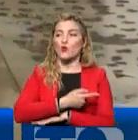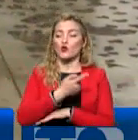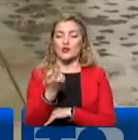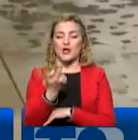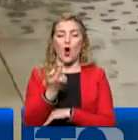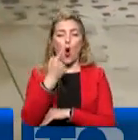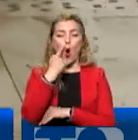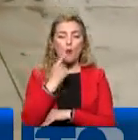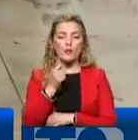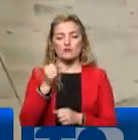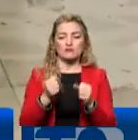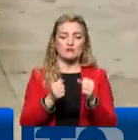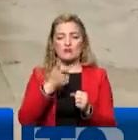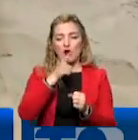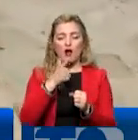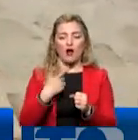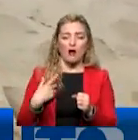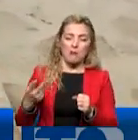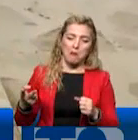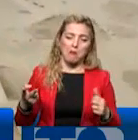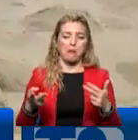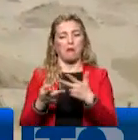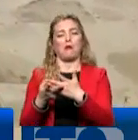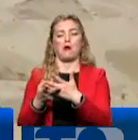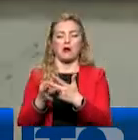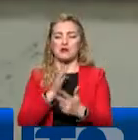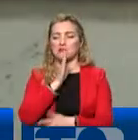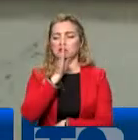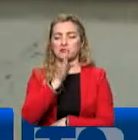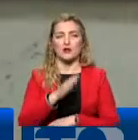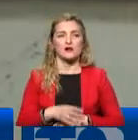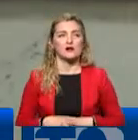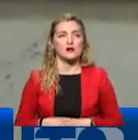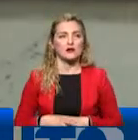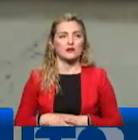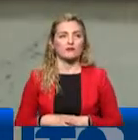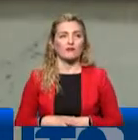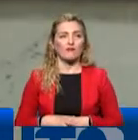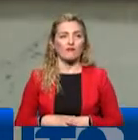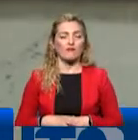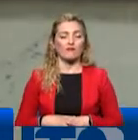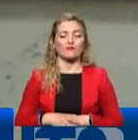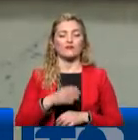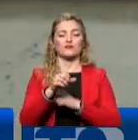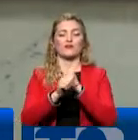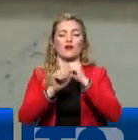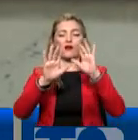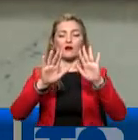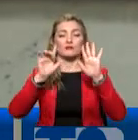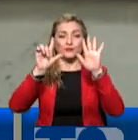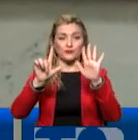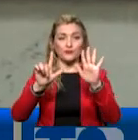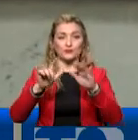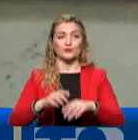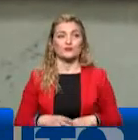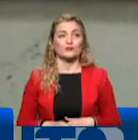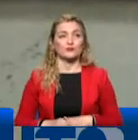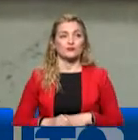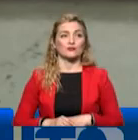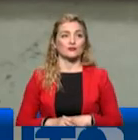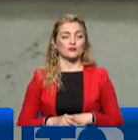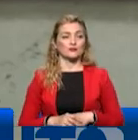la imprudencia de un conductor le cambiaría la vida para siempre. Tuve un accidente de tránsito cuando tenía 17 años y